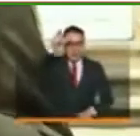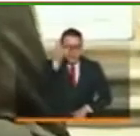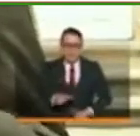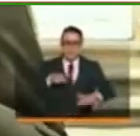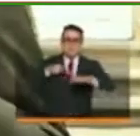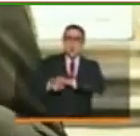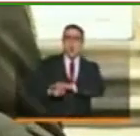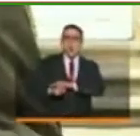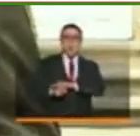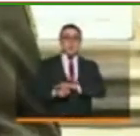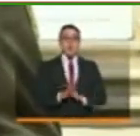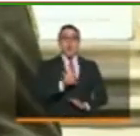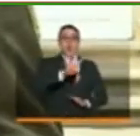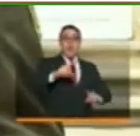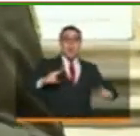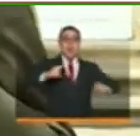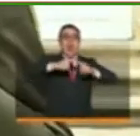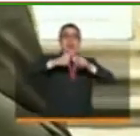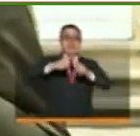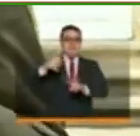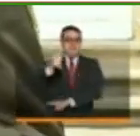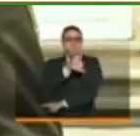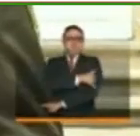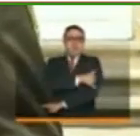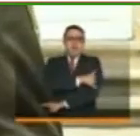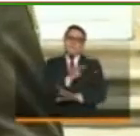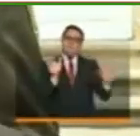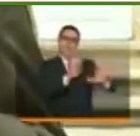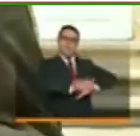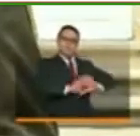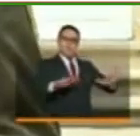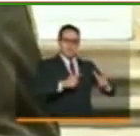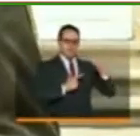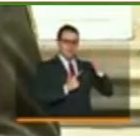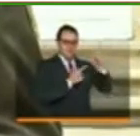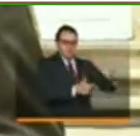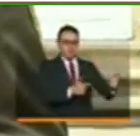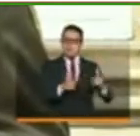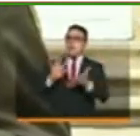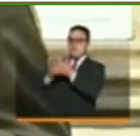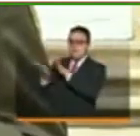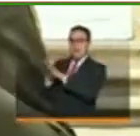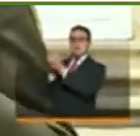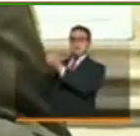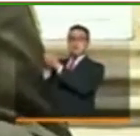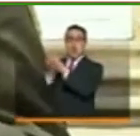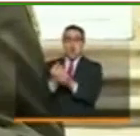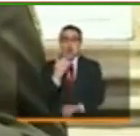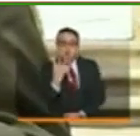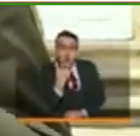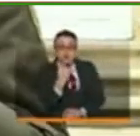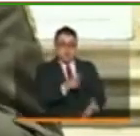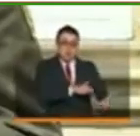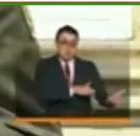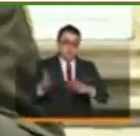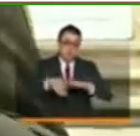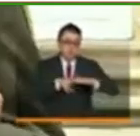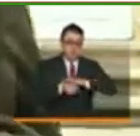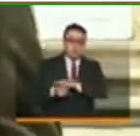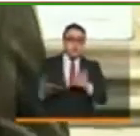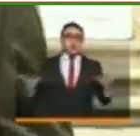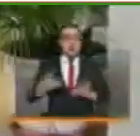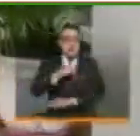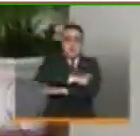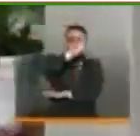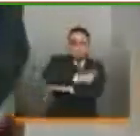a 4 excombatientes reincorporados de las FARC en el sur del país, entre el Putumayo y